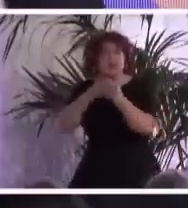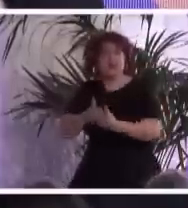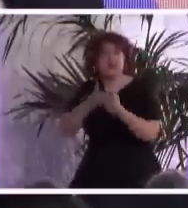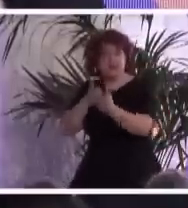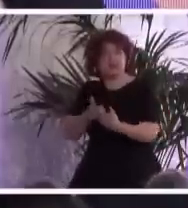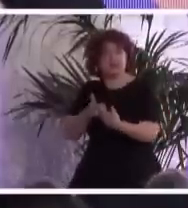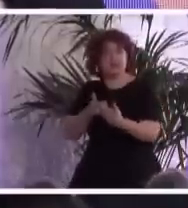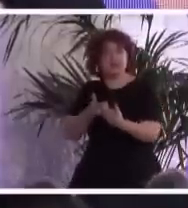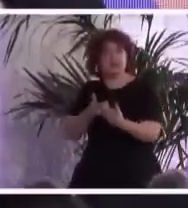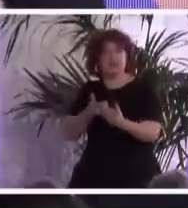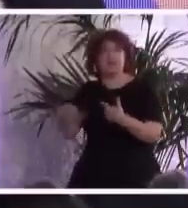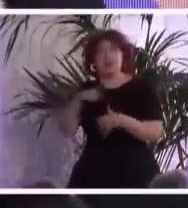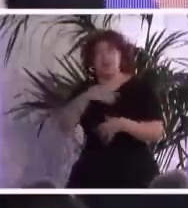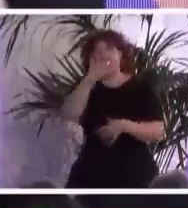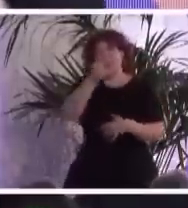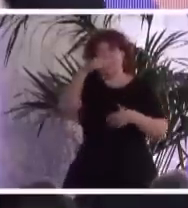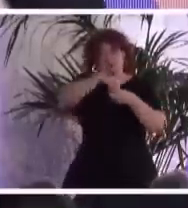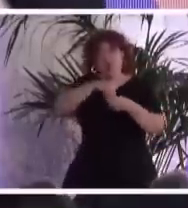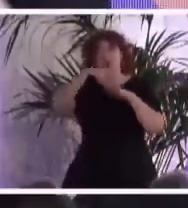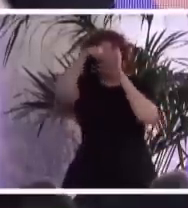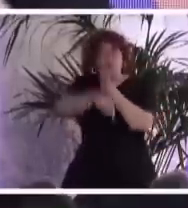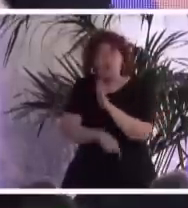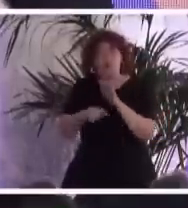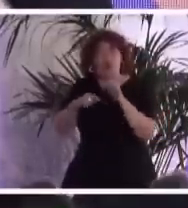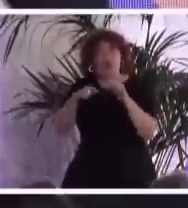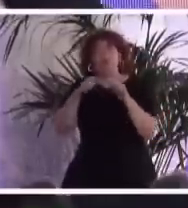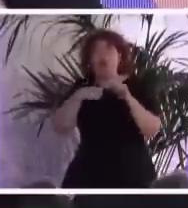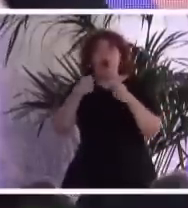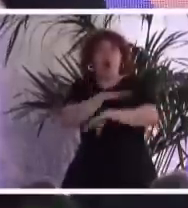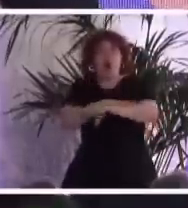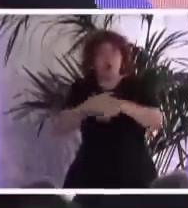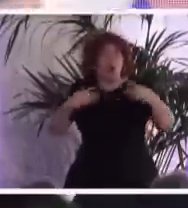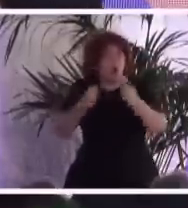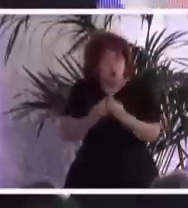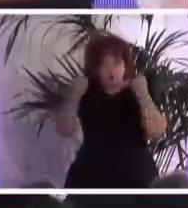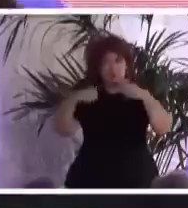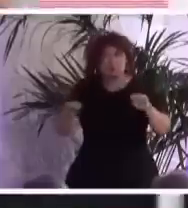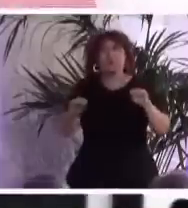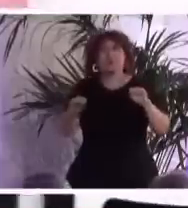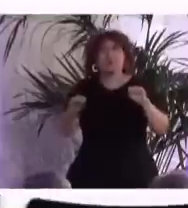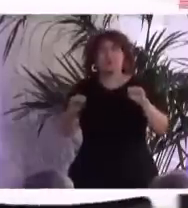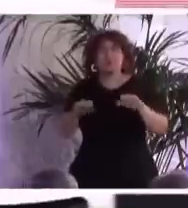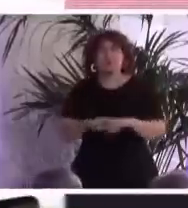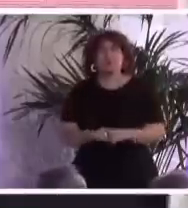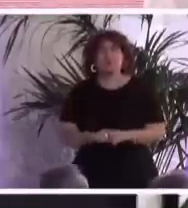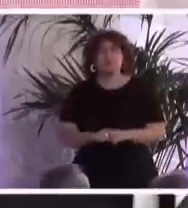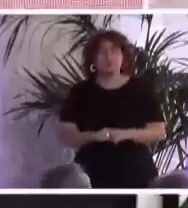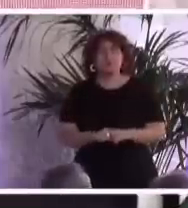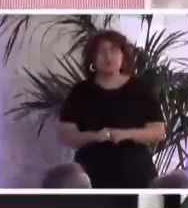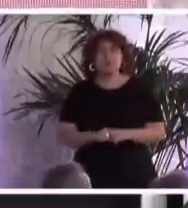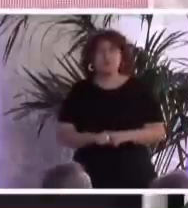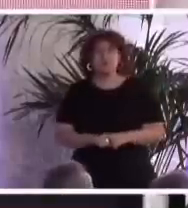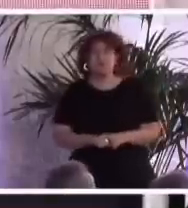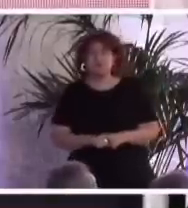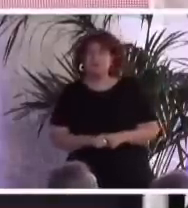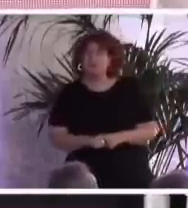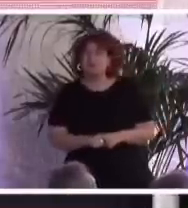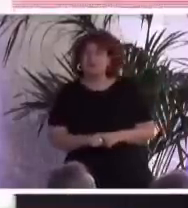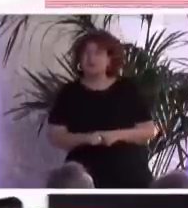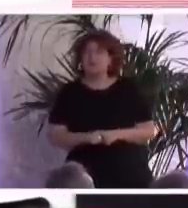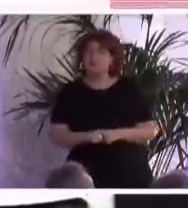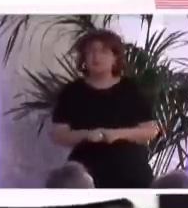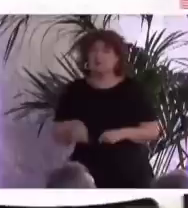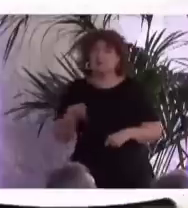con el que tienes diferencias ideológicas profundas quién demuestra cada día en este país